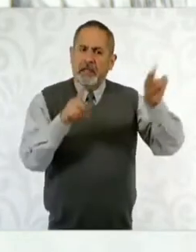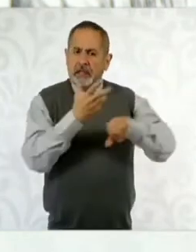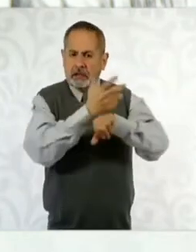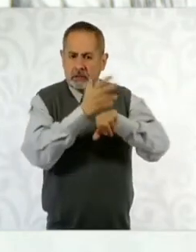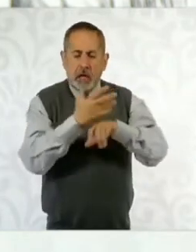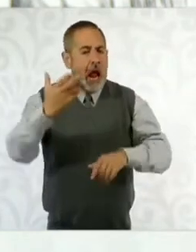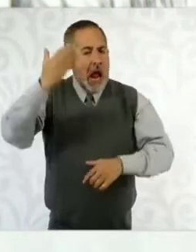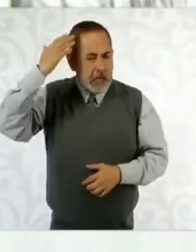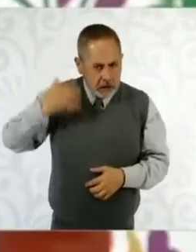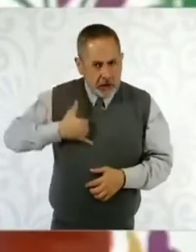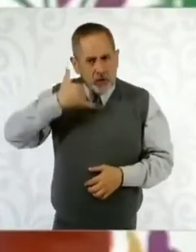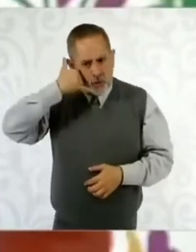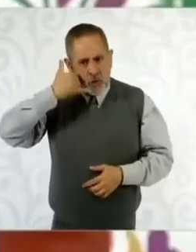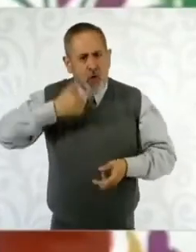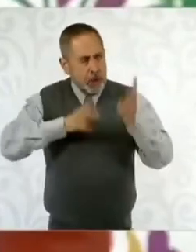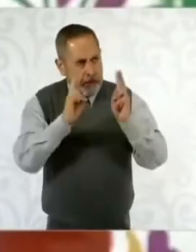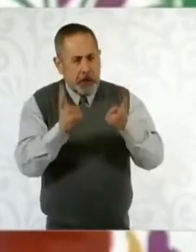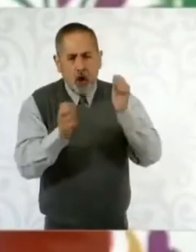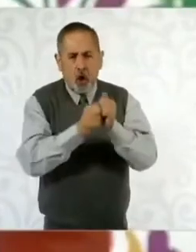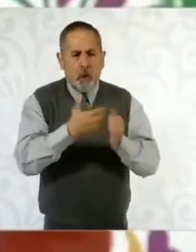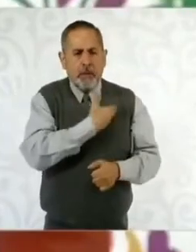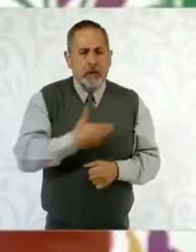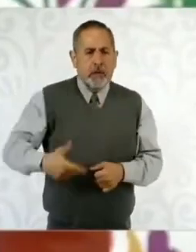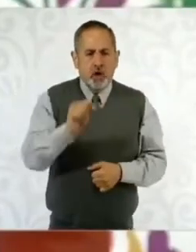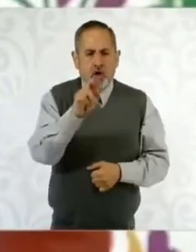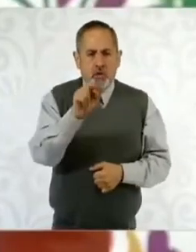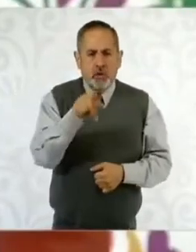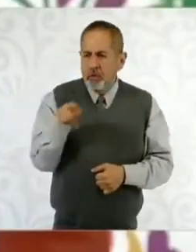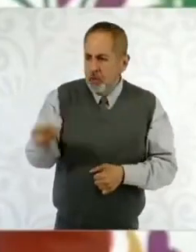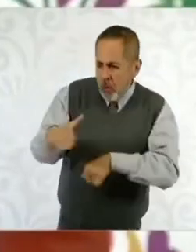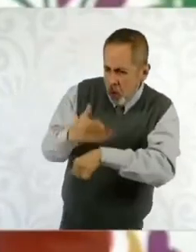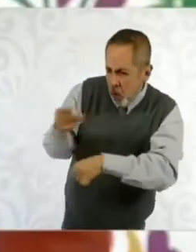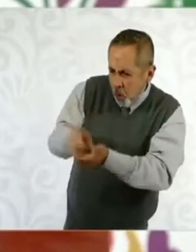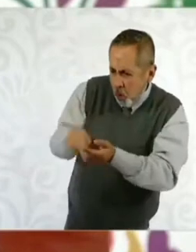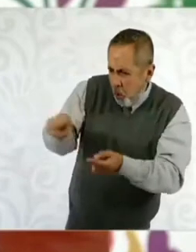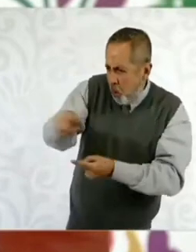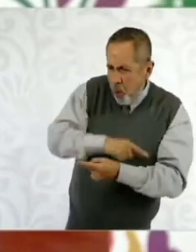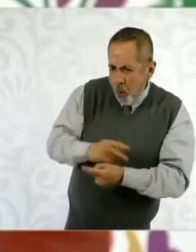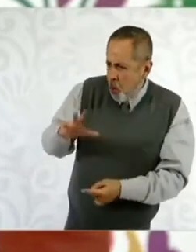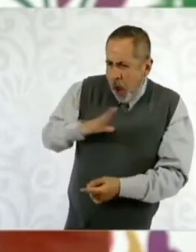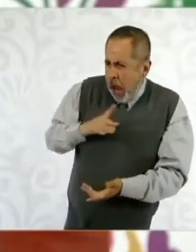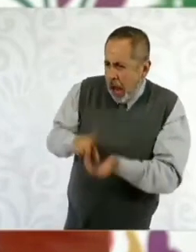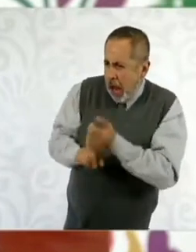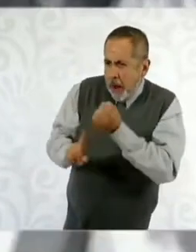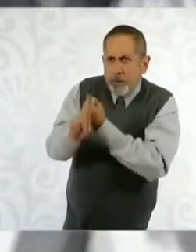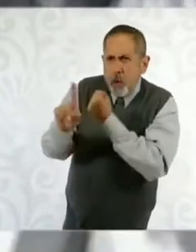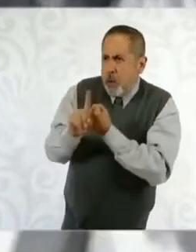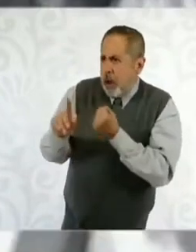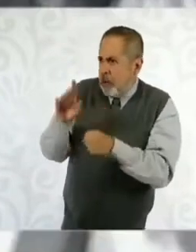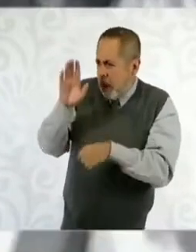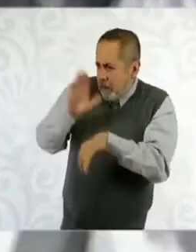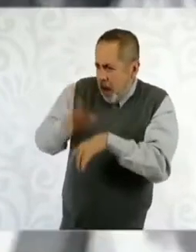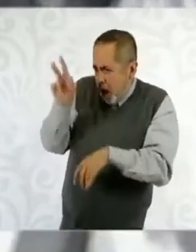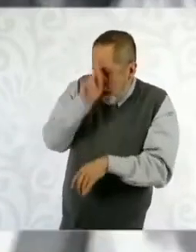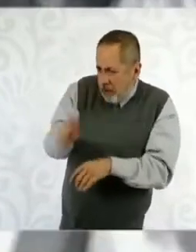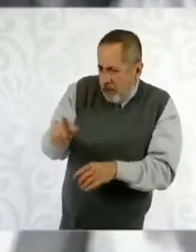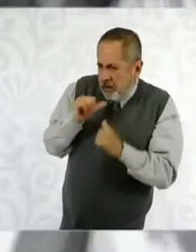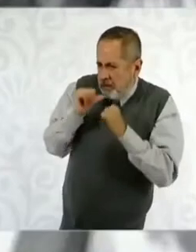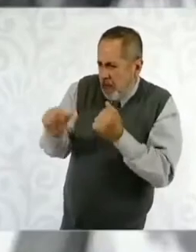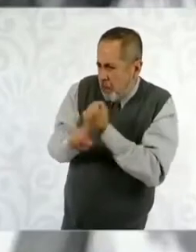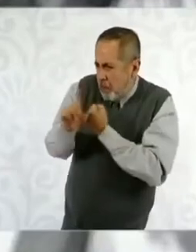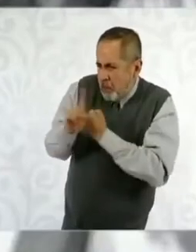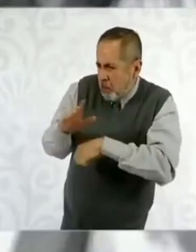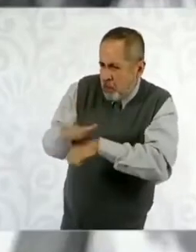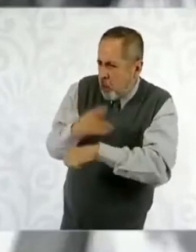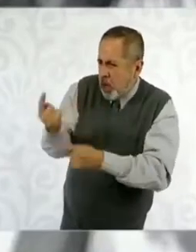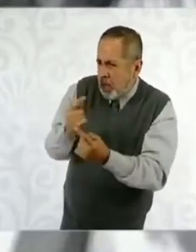hablé con el presidente Trump. Cuando me dijo, ¿por qué ustedes no tienen el problema de consumo de fentanilo que